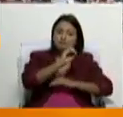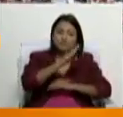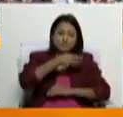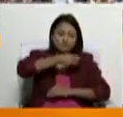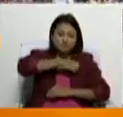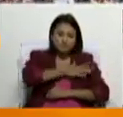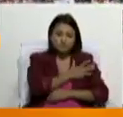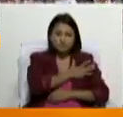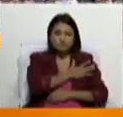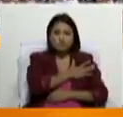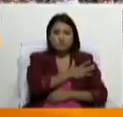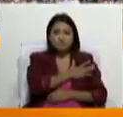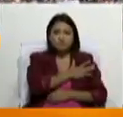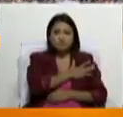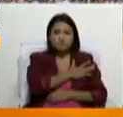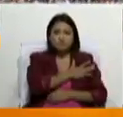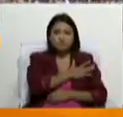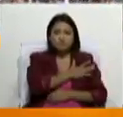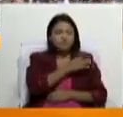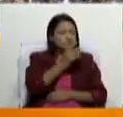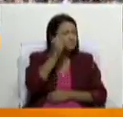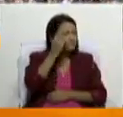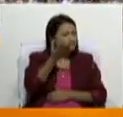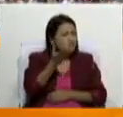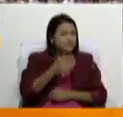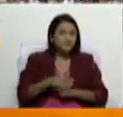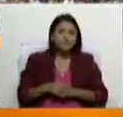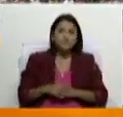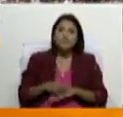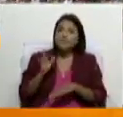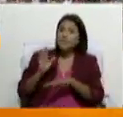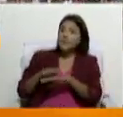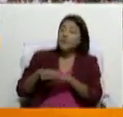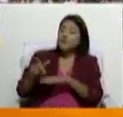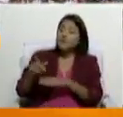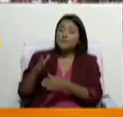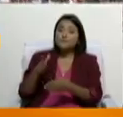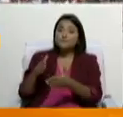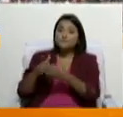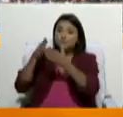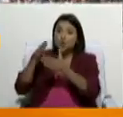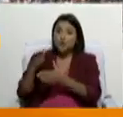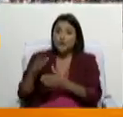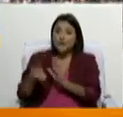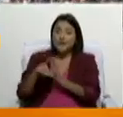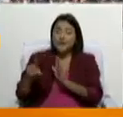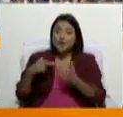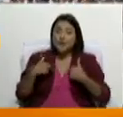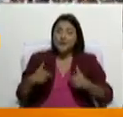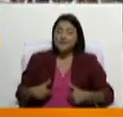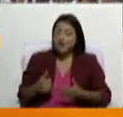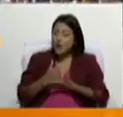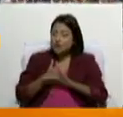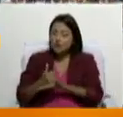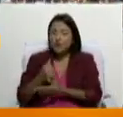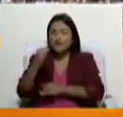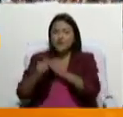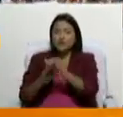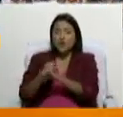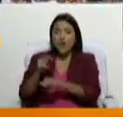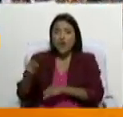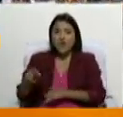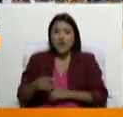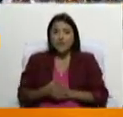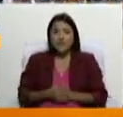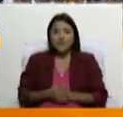de Venezuela ni la de otros países. ¿Cómo lo interpretan? Porque aquí están violando incluso el derecho humanitario internacional,